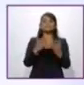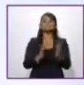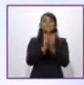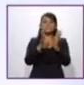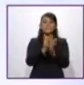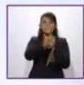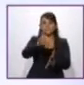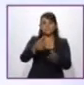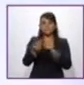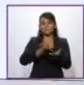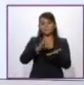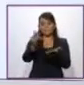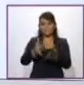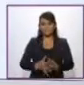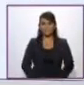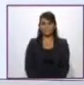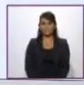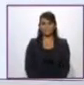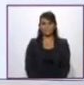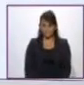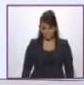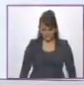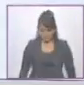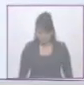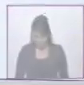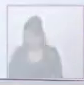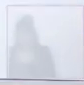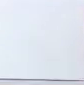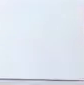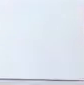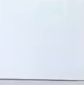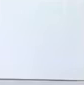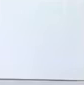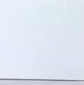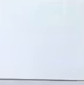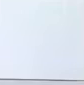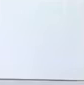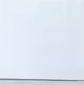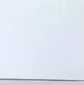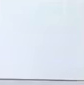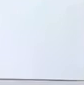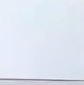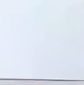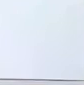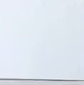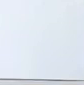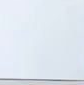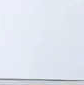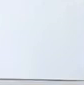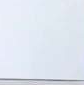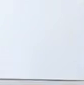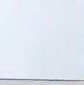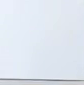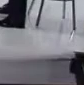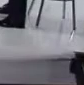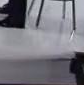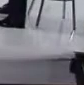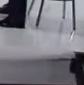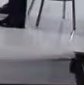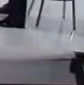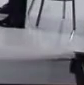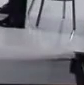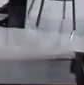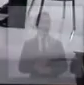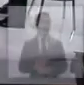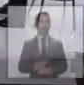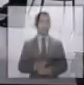de ellos. Muchísimas gracias. Muchas gracias, candidata. Con esta participación concluimos con la primera ronda de